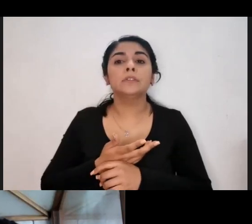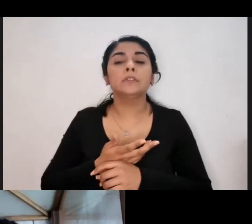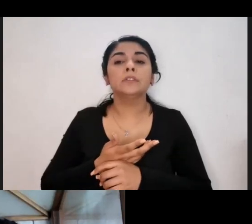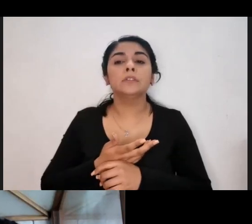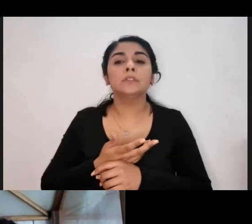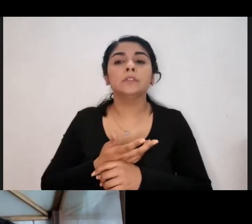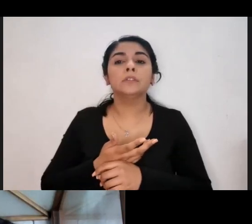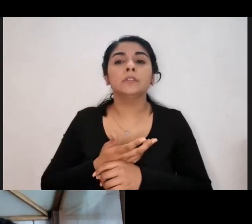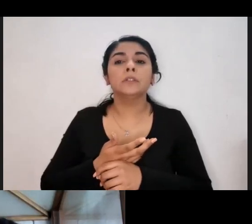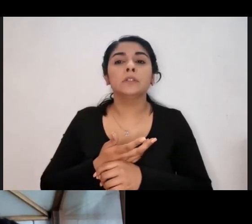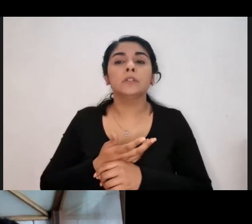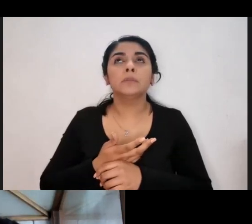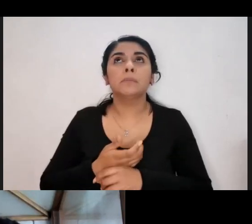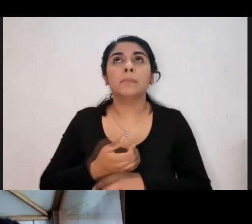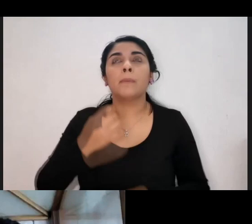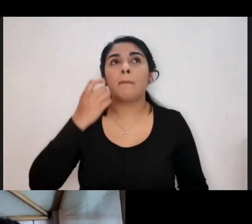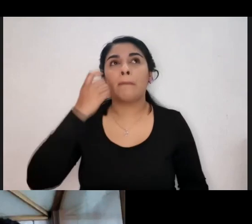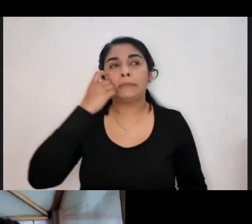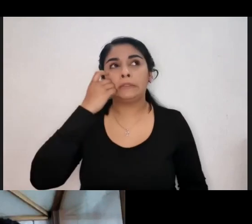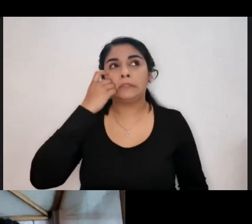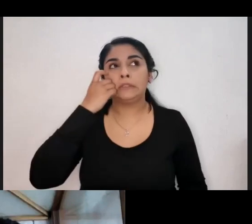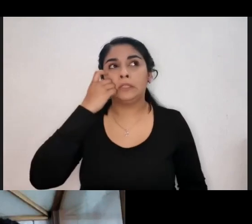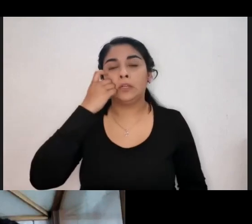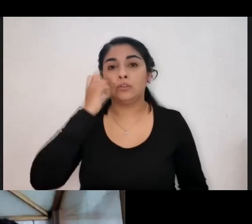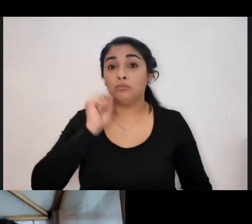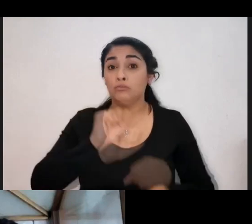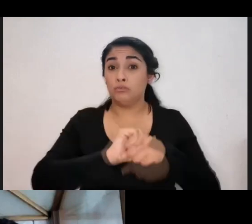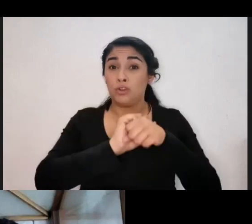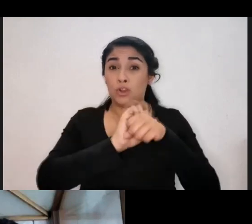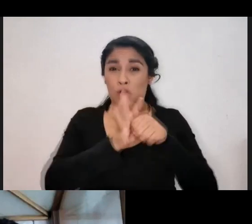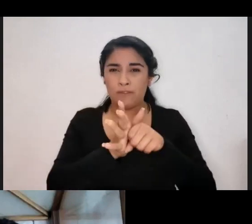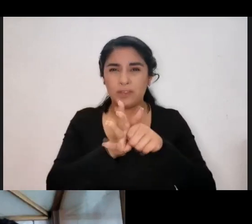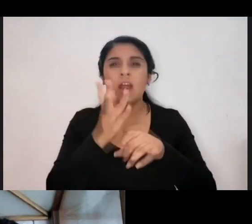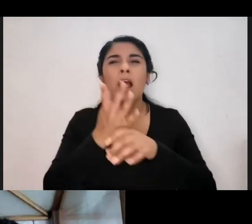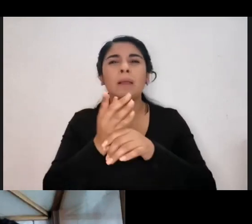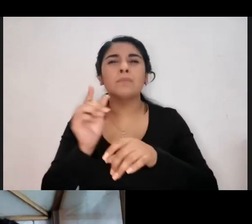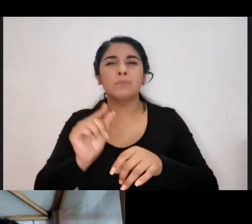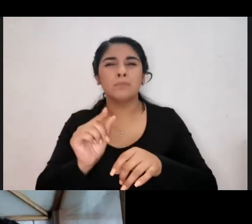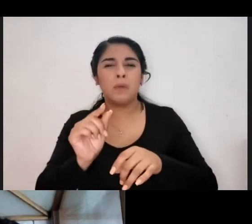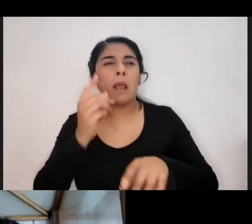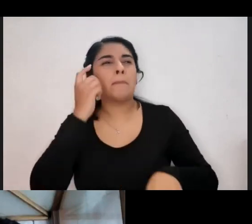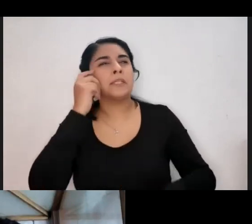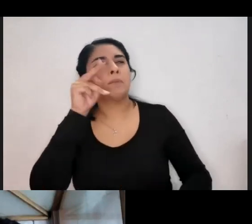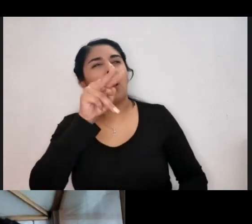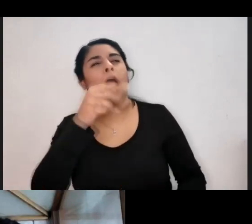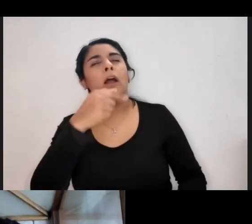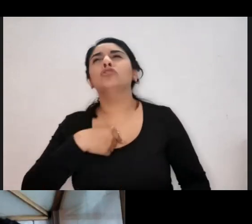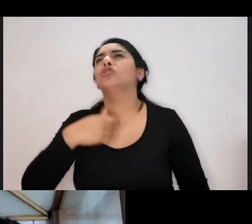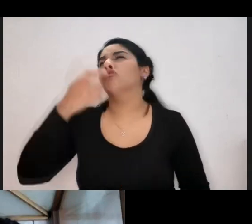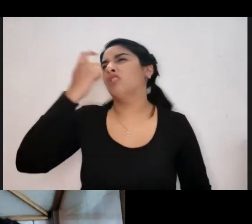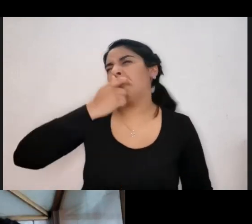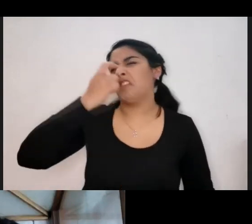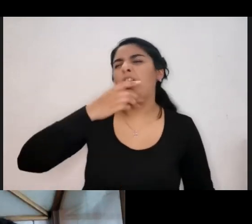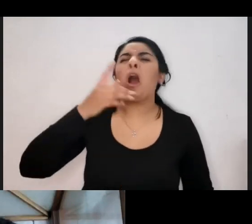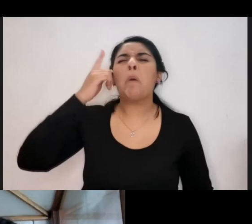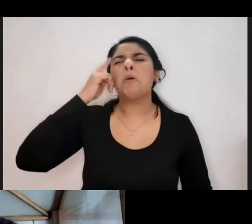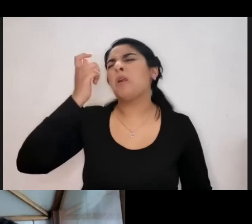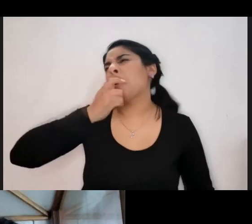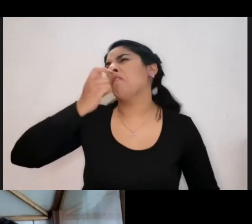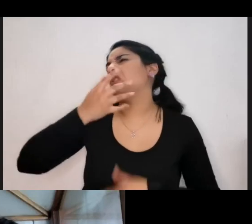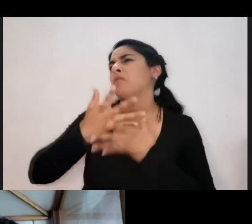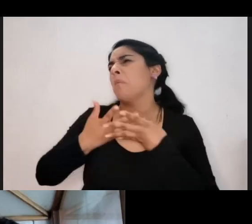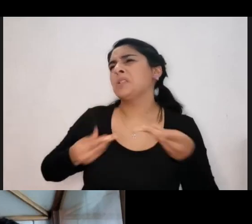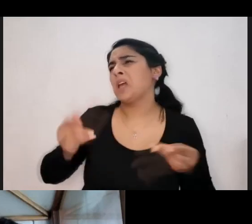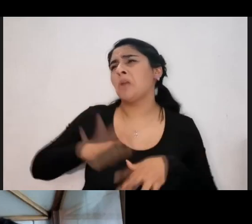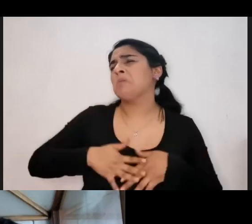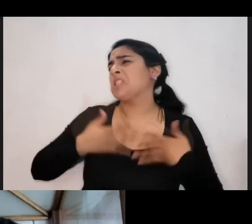subdiagnosticando el SARS-CoV-2, porque estoy resfriado. Ah, es que estoy resfriado. No, pero un resfrío se me va a pasar, no me siento mal, no me pasa